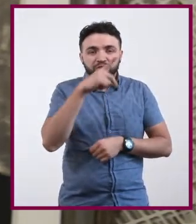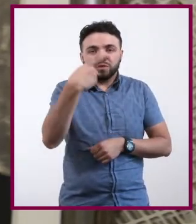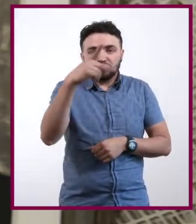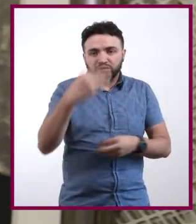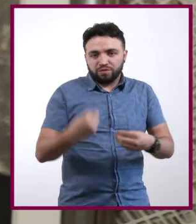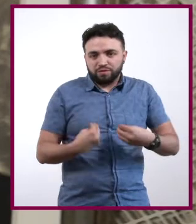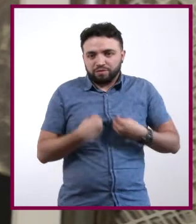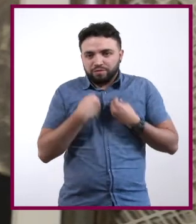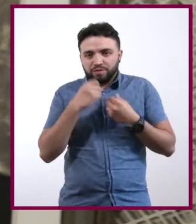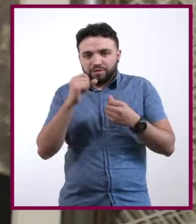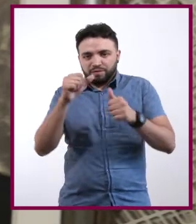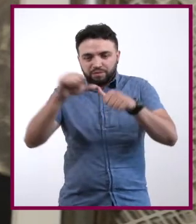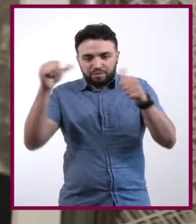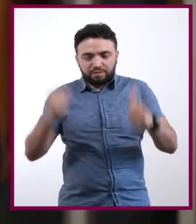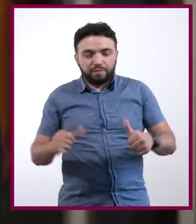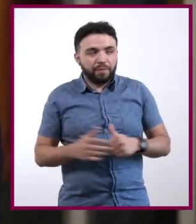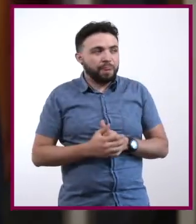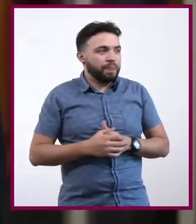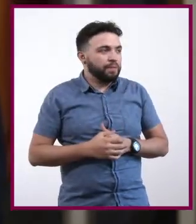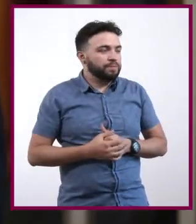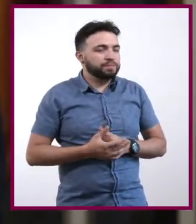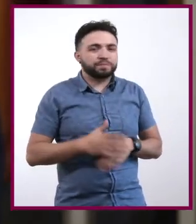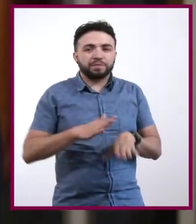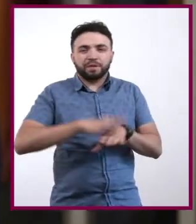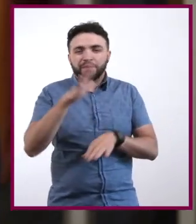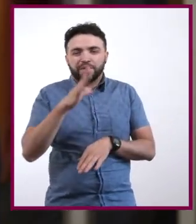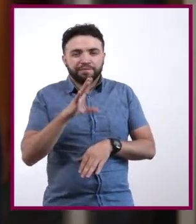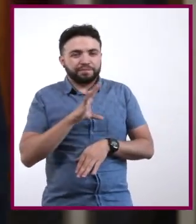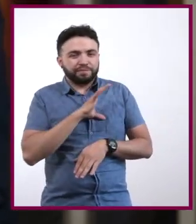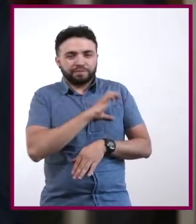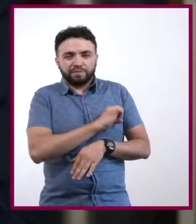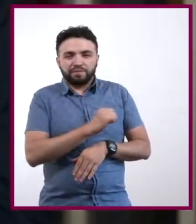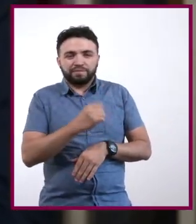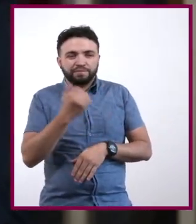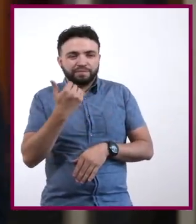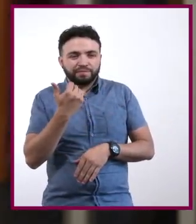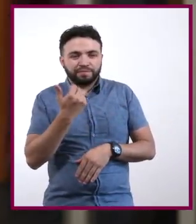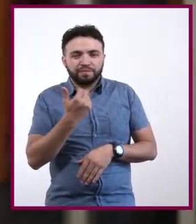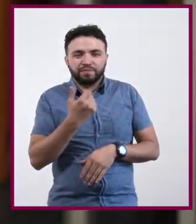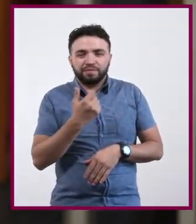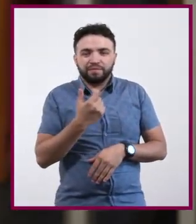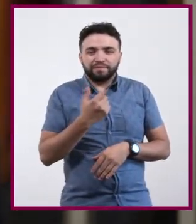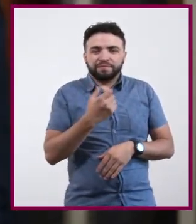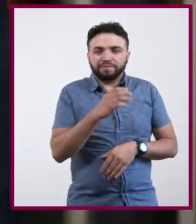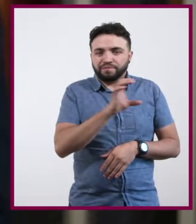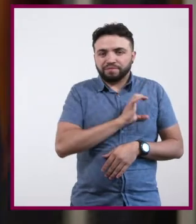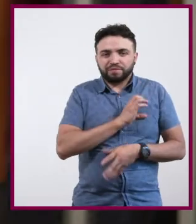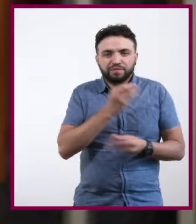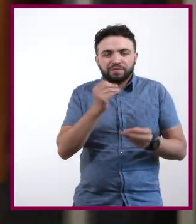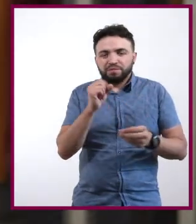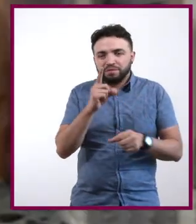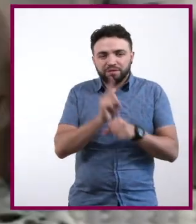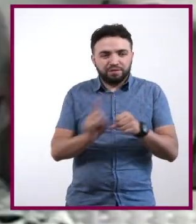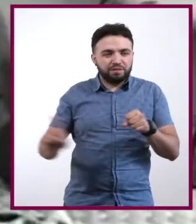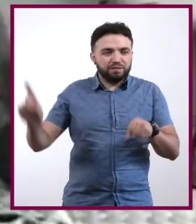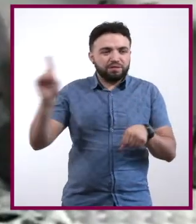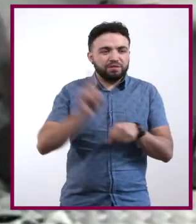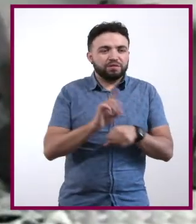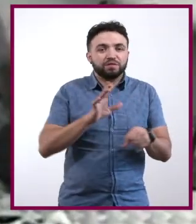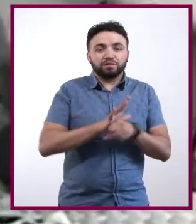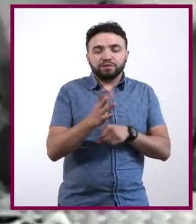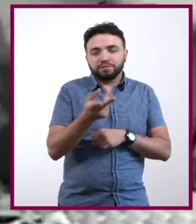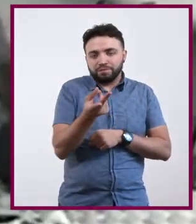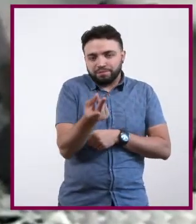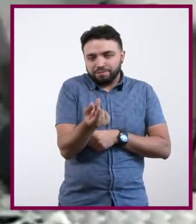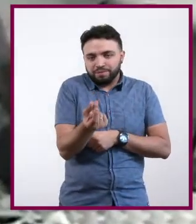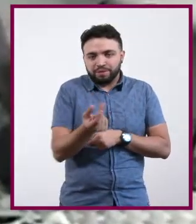de la vida de este gran artista? Los animales más queridos, con los que convivían la mayor parte del día, eran